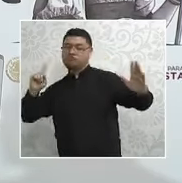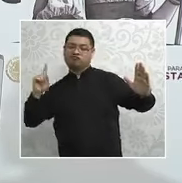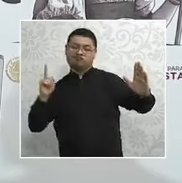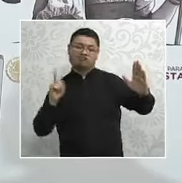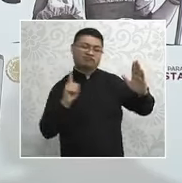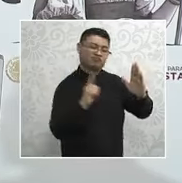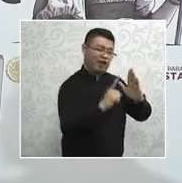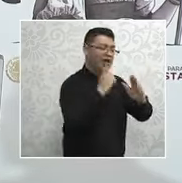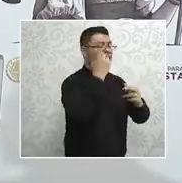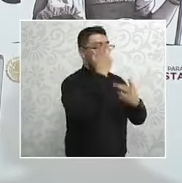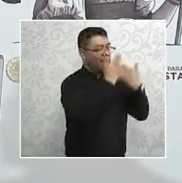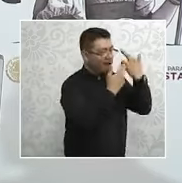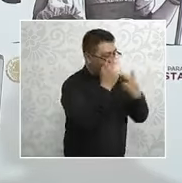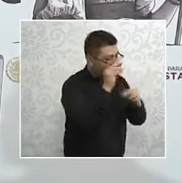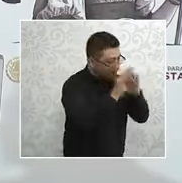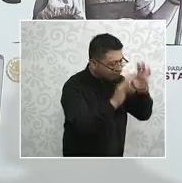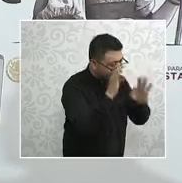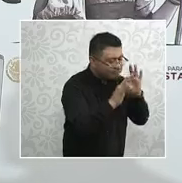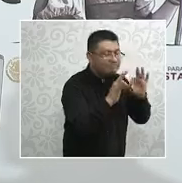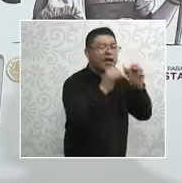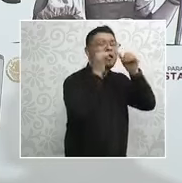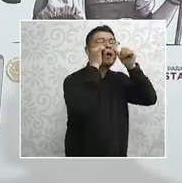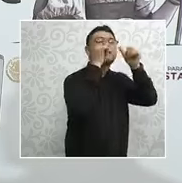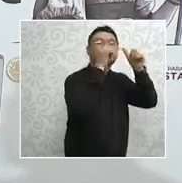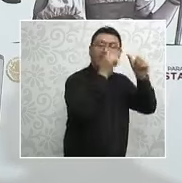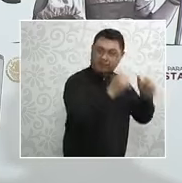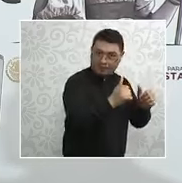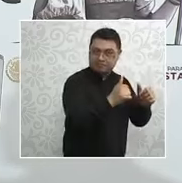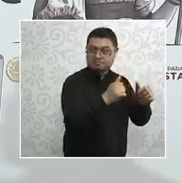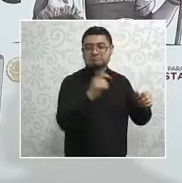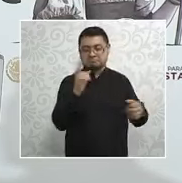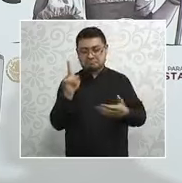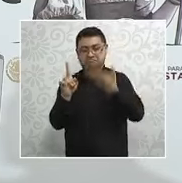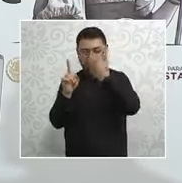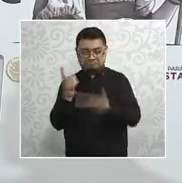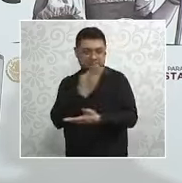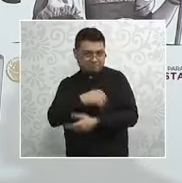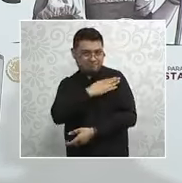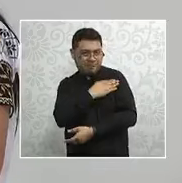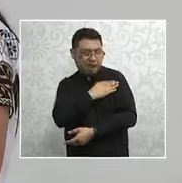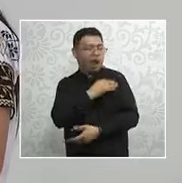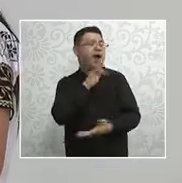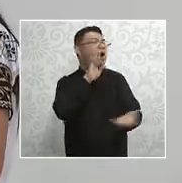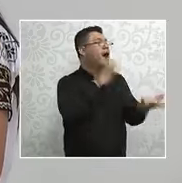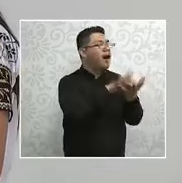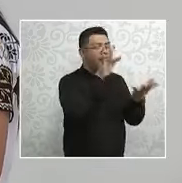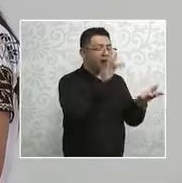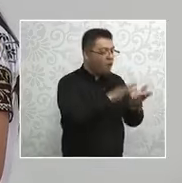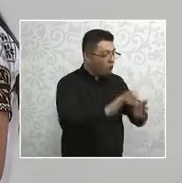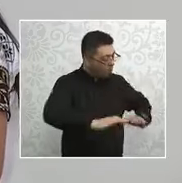presidenta los va a apoyar y los va a cuidar con estas